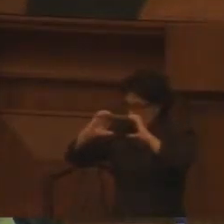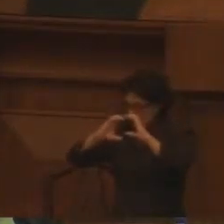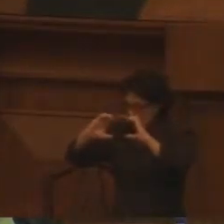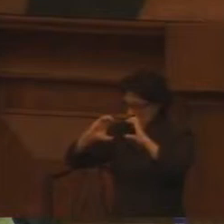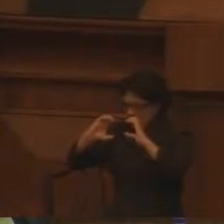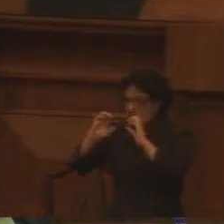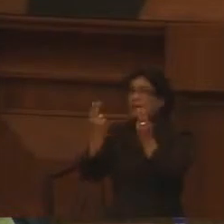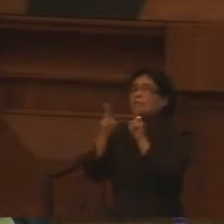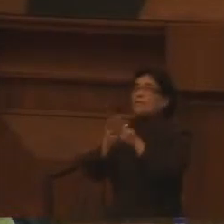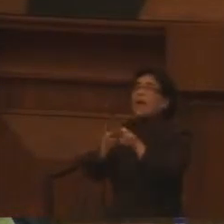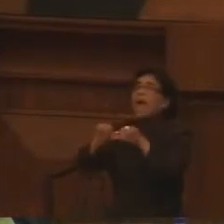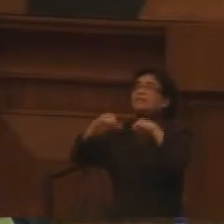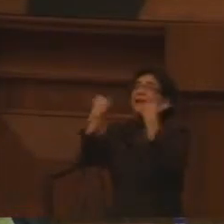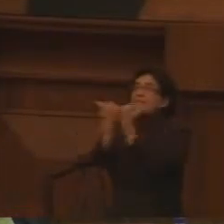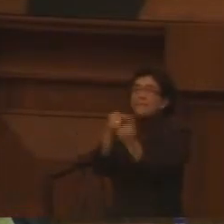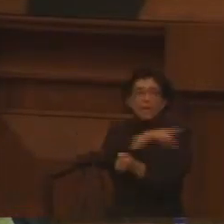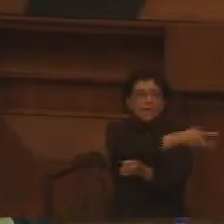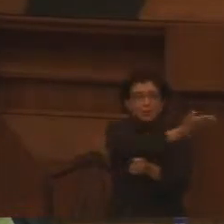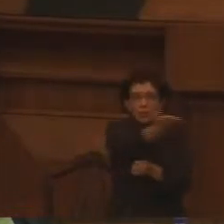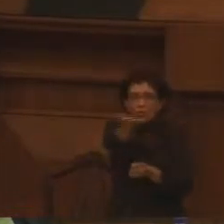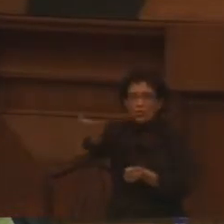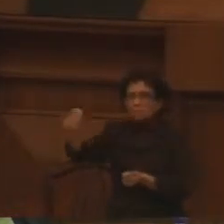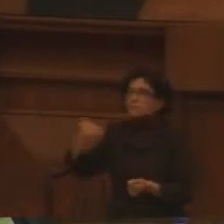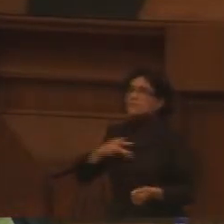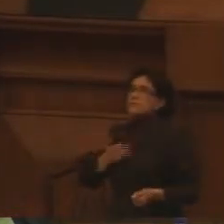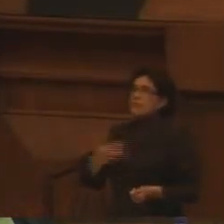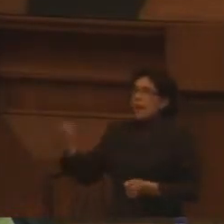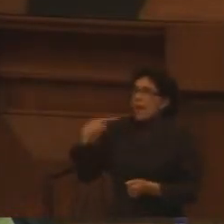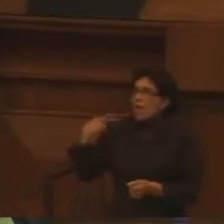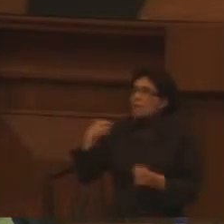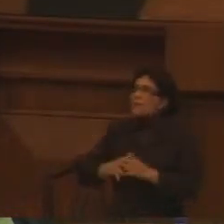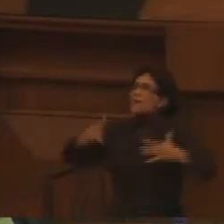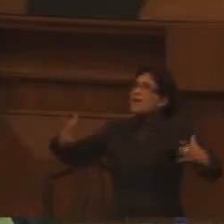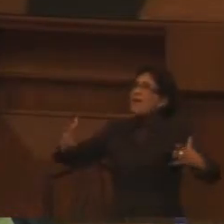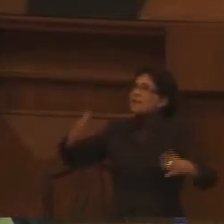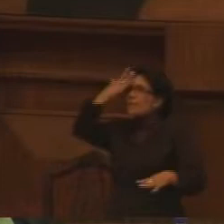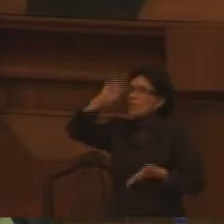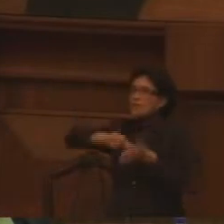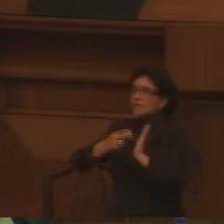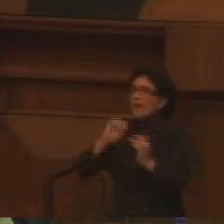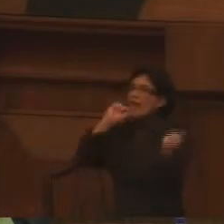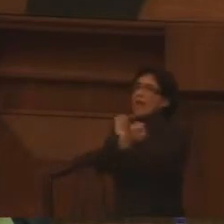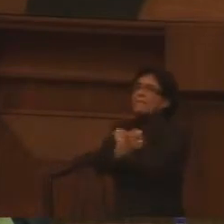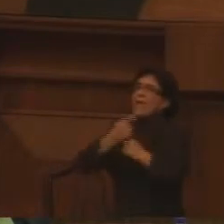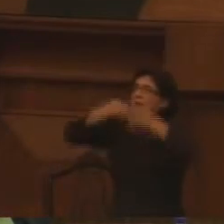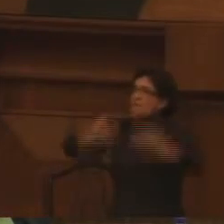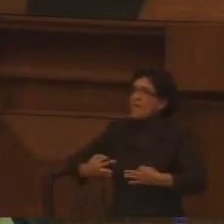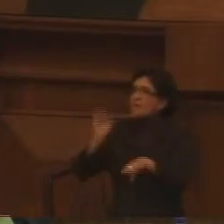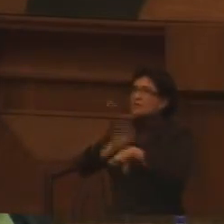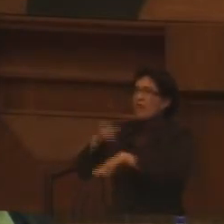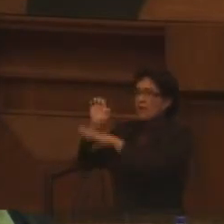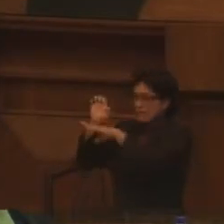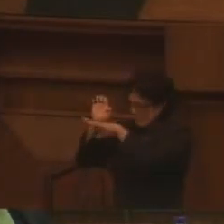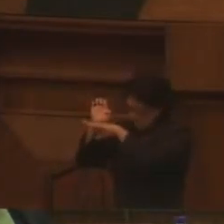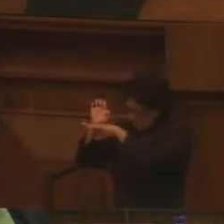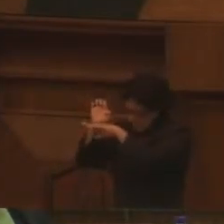que está representando a 160.000 sordos que existen en el país. No está siendo pasado lo